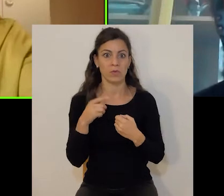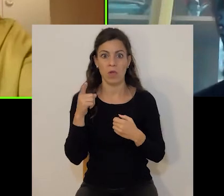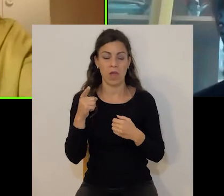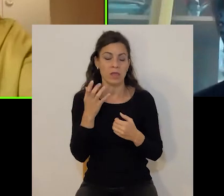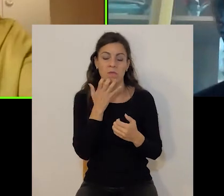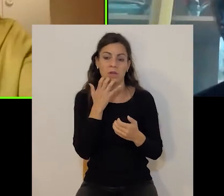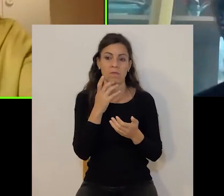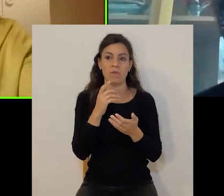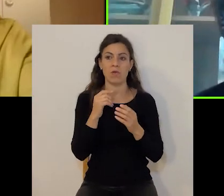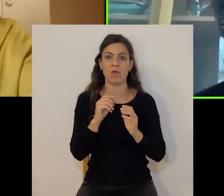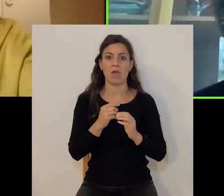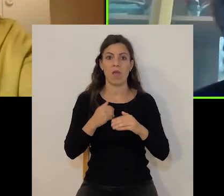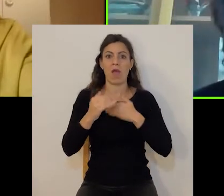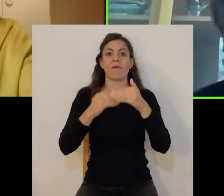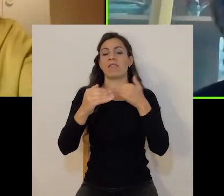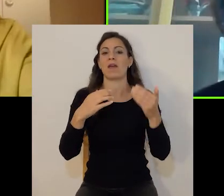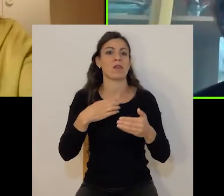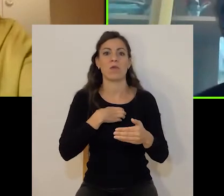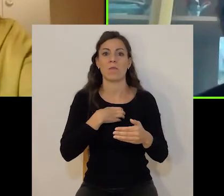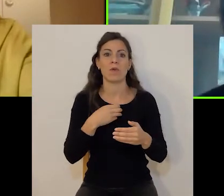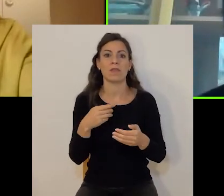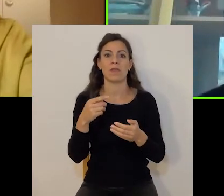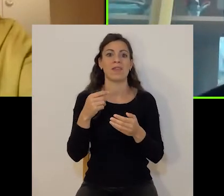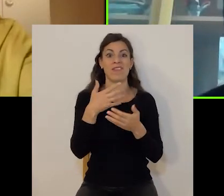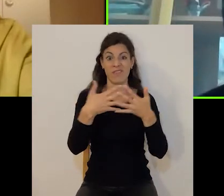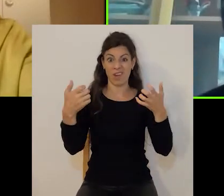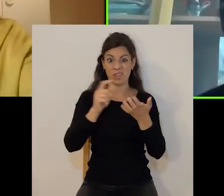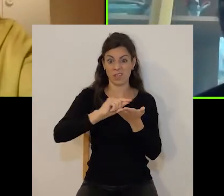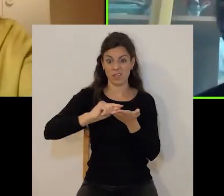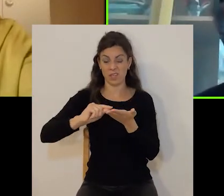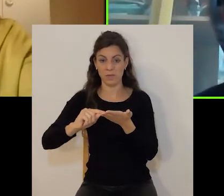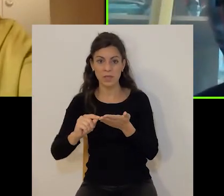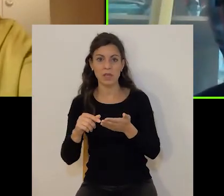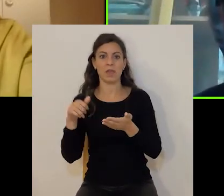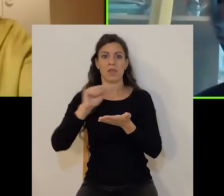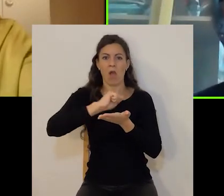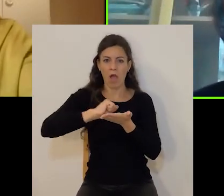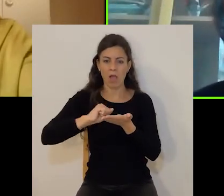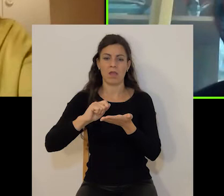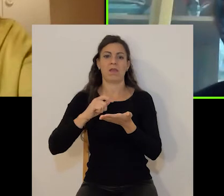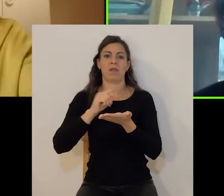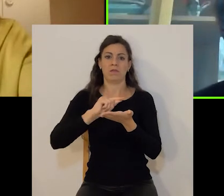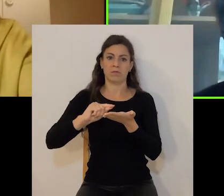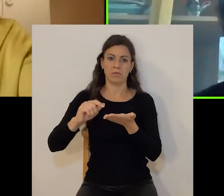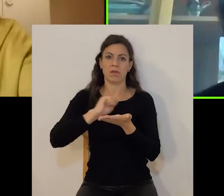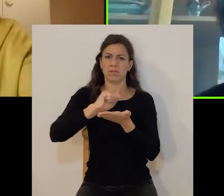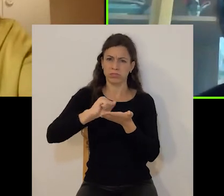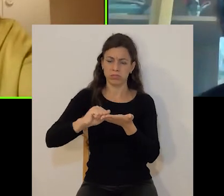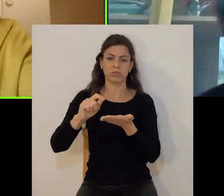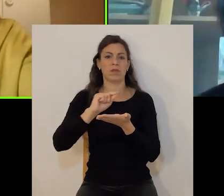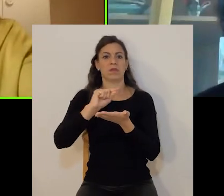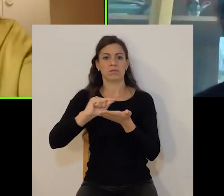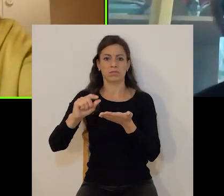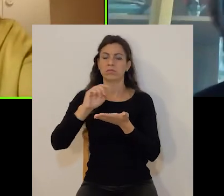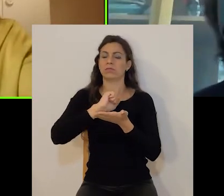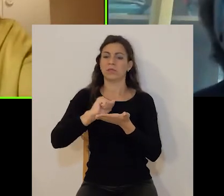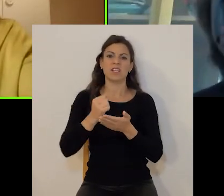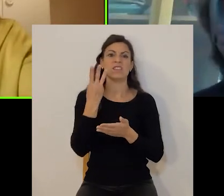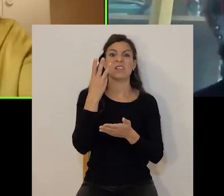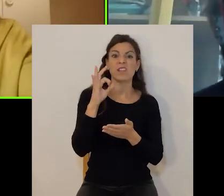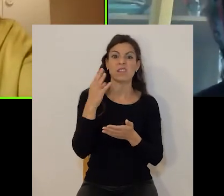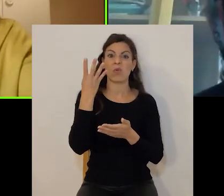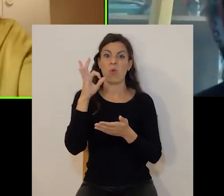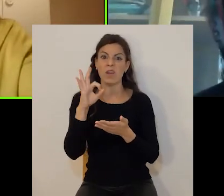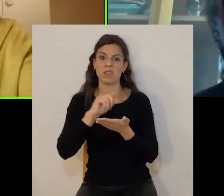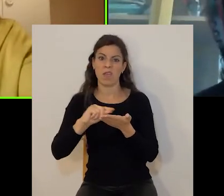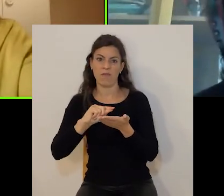escribir una frase sin que tengan que borrarla, y eso es real, 30 y 40 veces por decir, lo